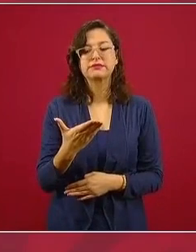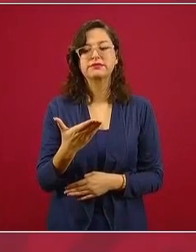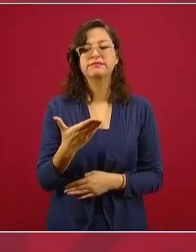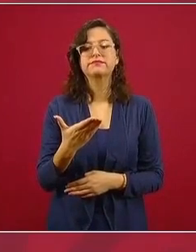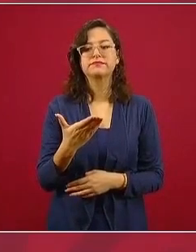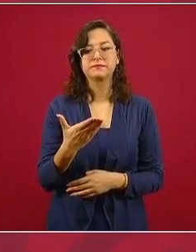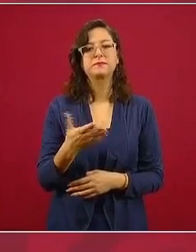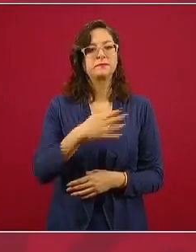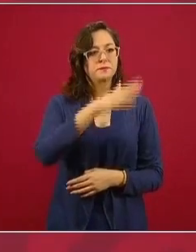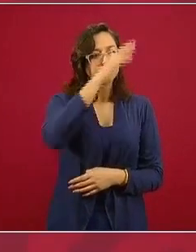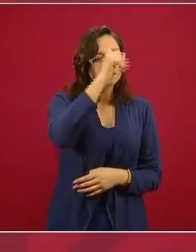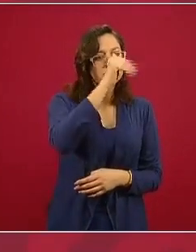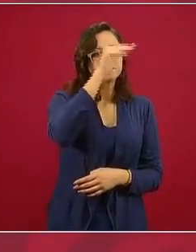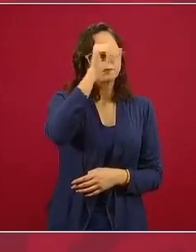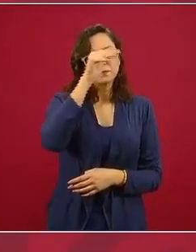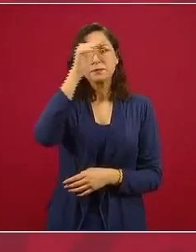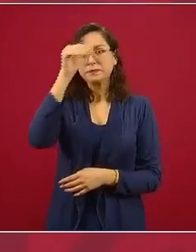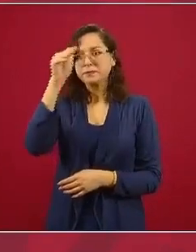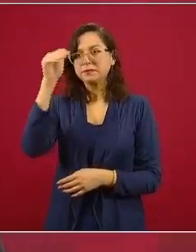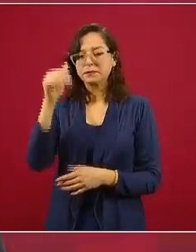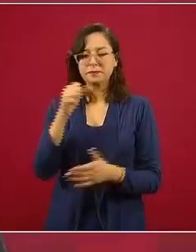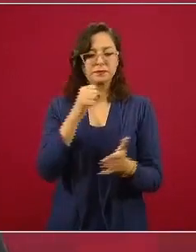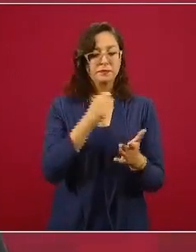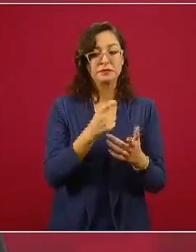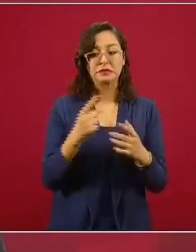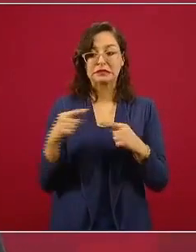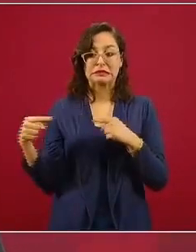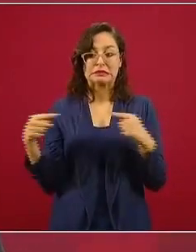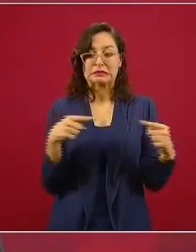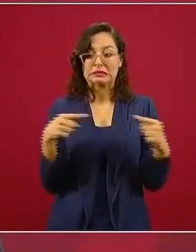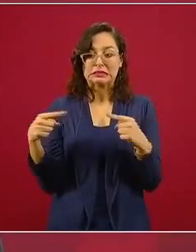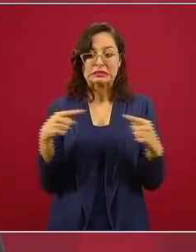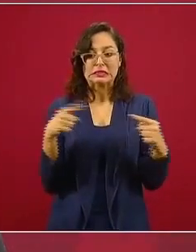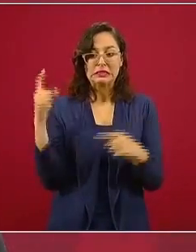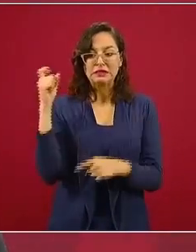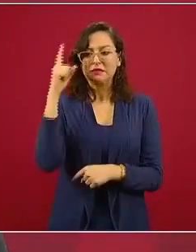se llegó a acuerdos en momentos difíciles.